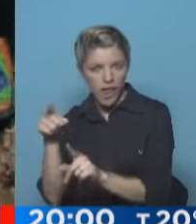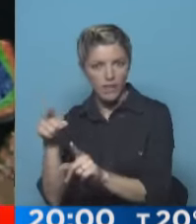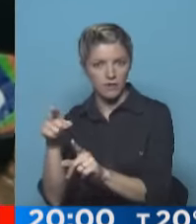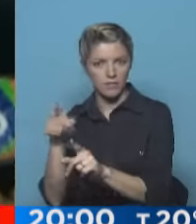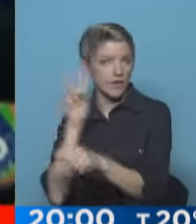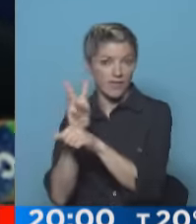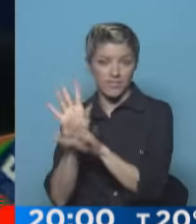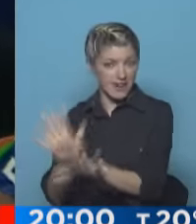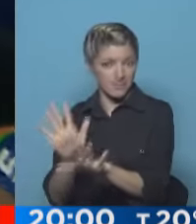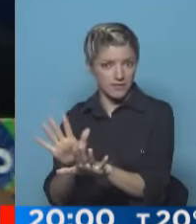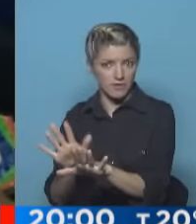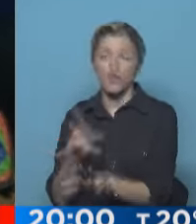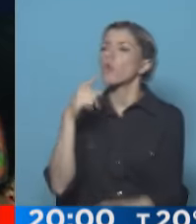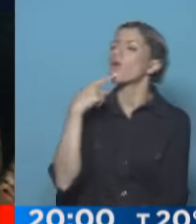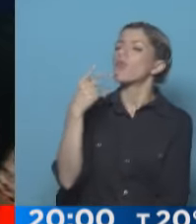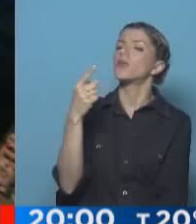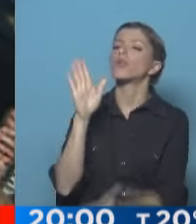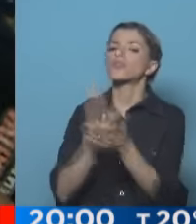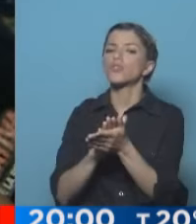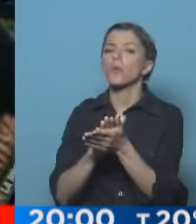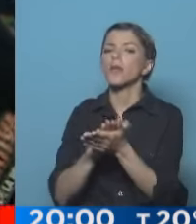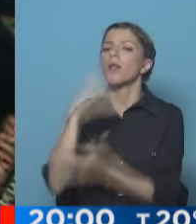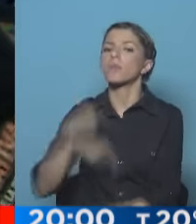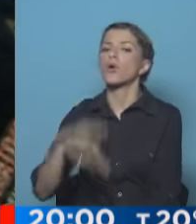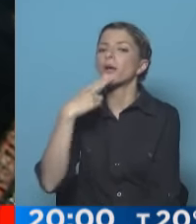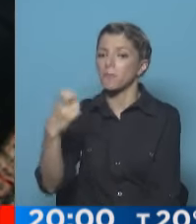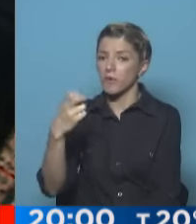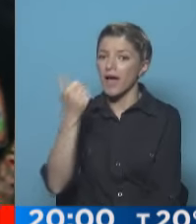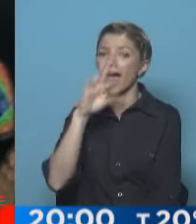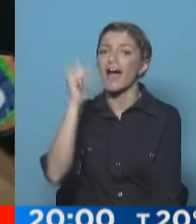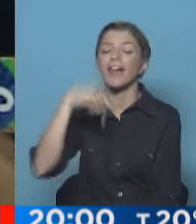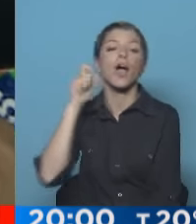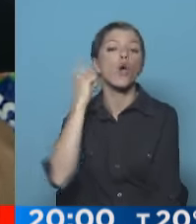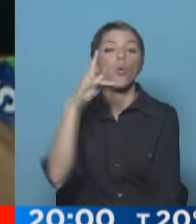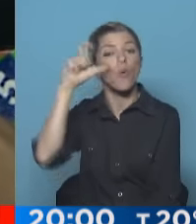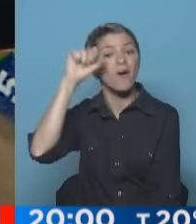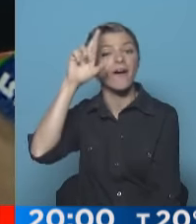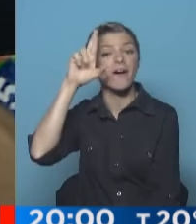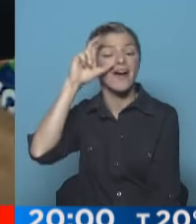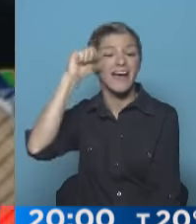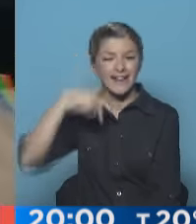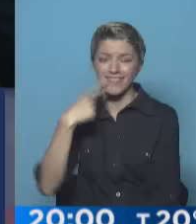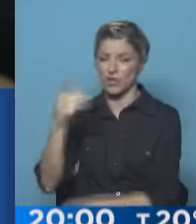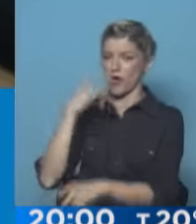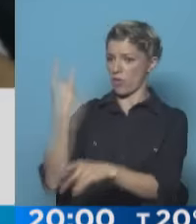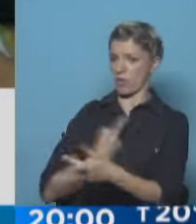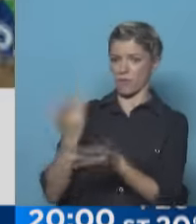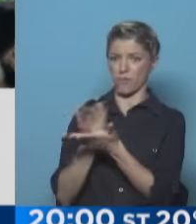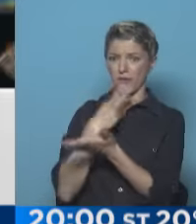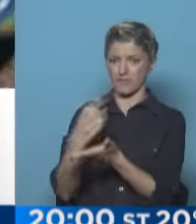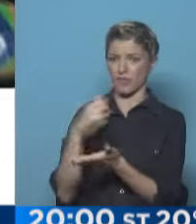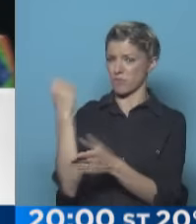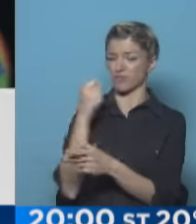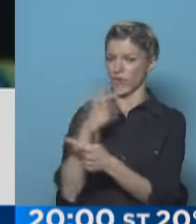defendiendo cuando dijo el referente energético del Aranguren que no era importante el autoabastecimiento energético quiere